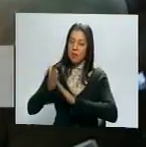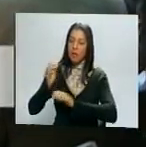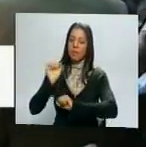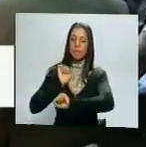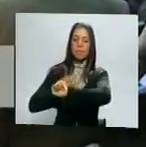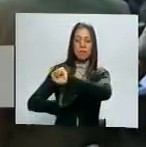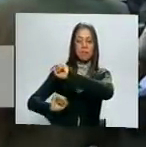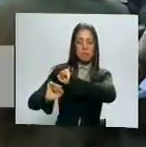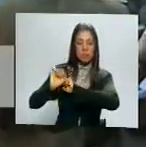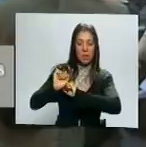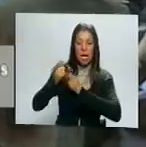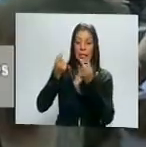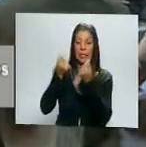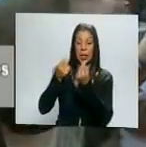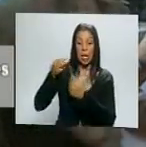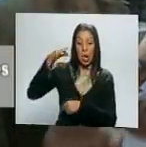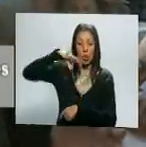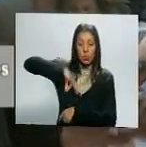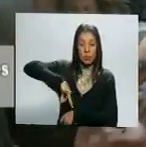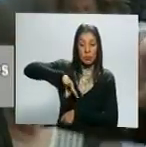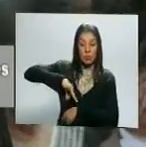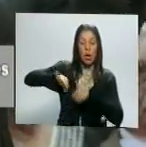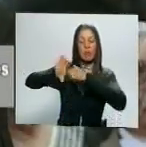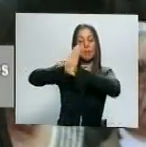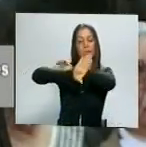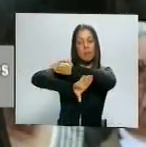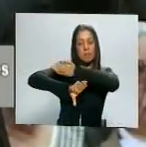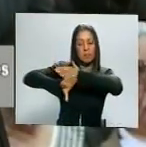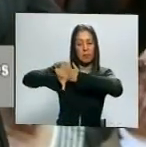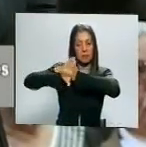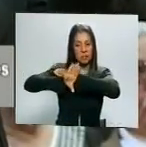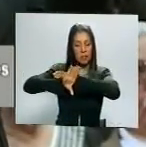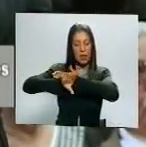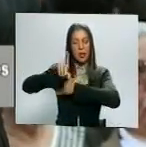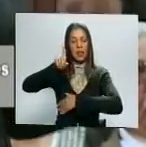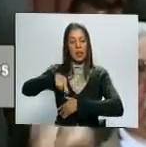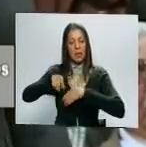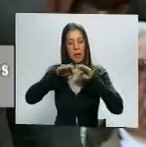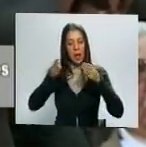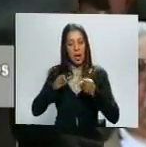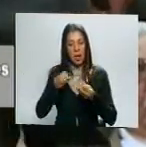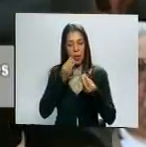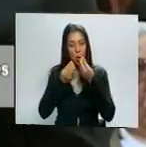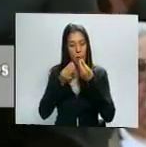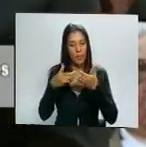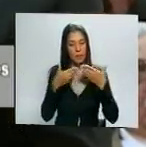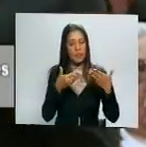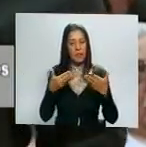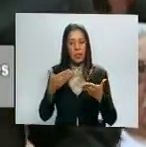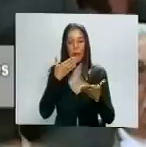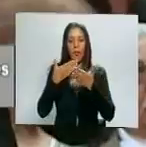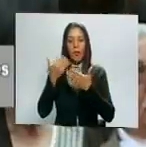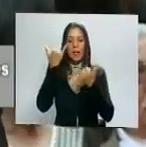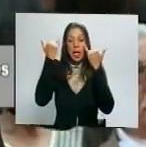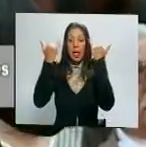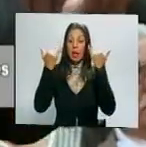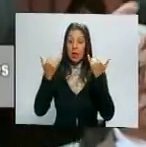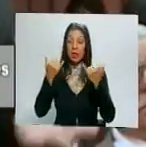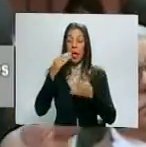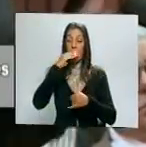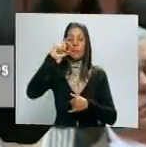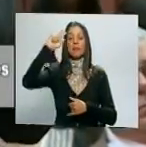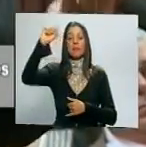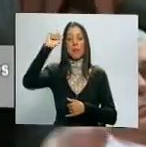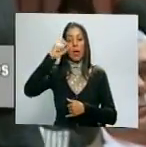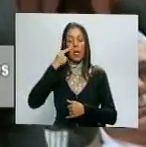de cada uno de los trabajadores y las trabajadoras, y además de cada una de las propuestas sociales que el presidente de la República ha puesto en